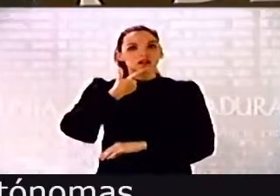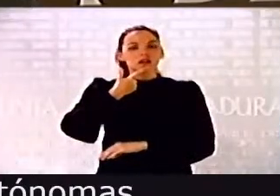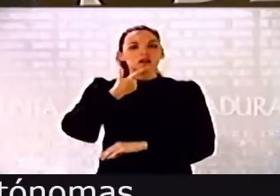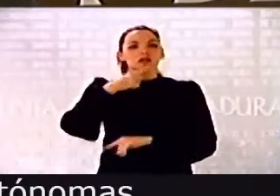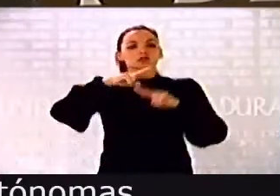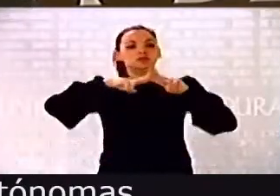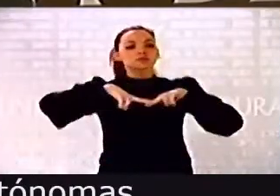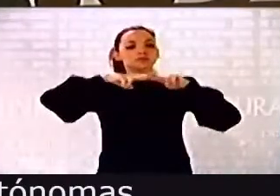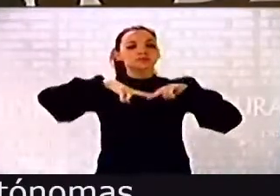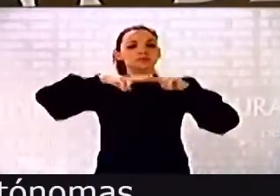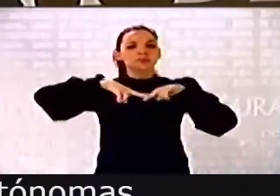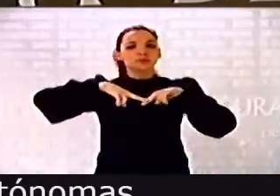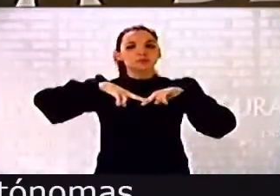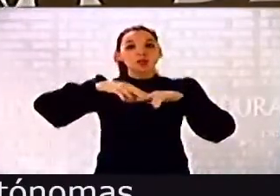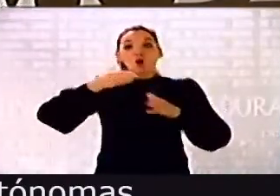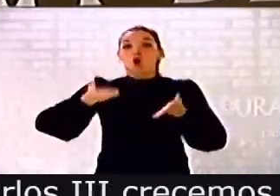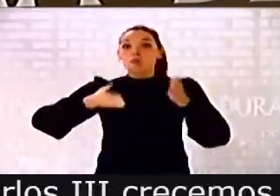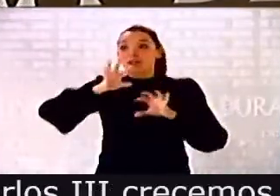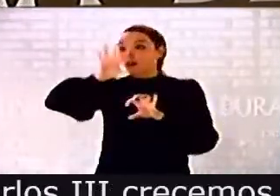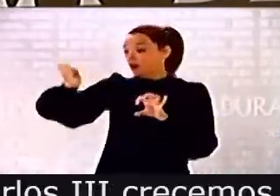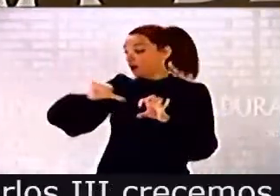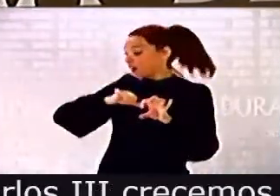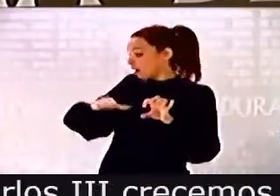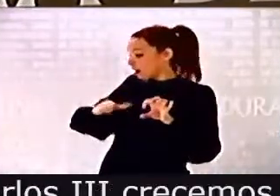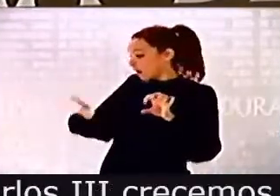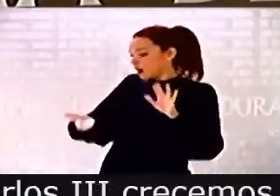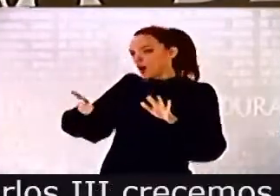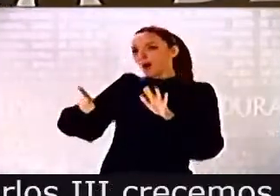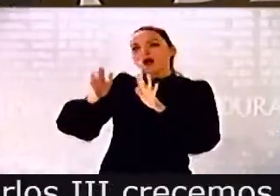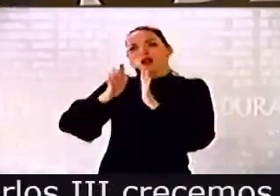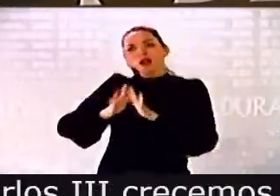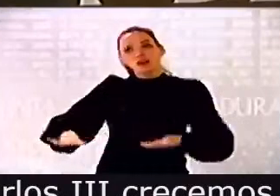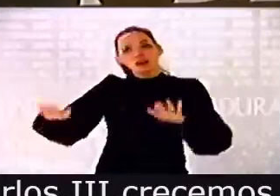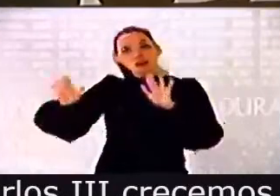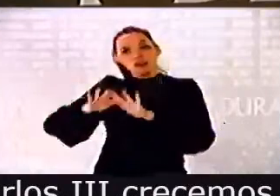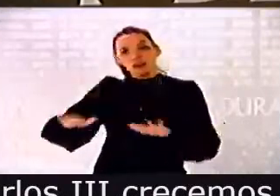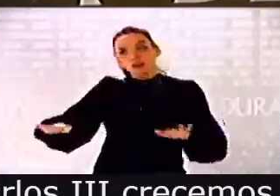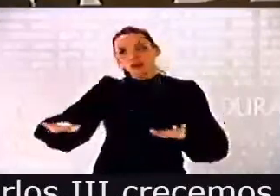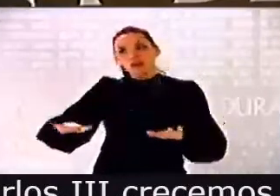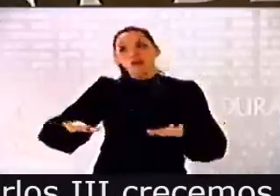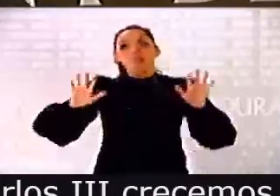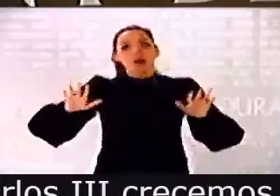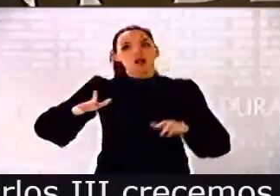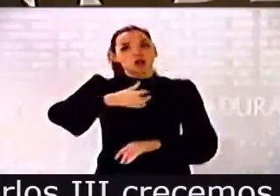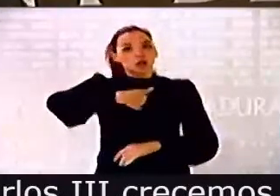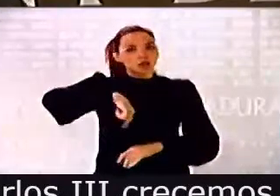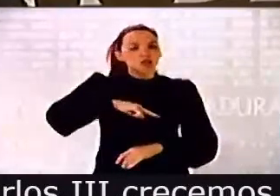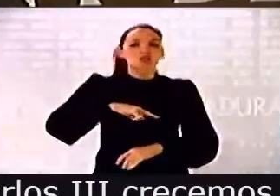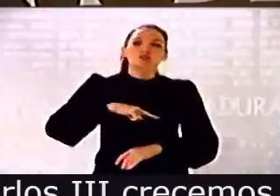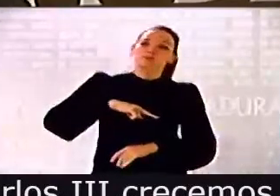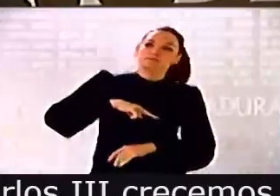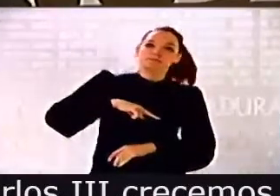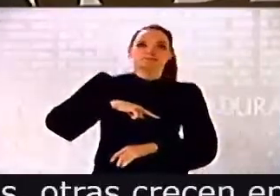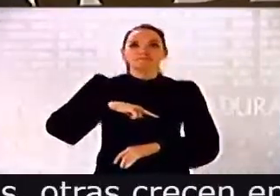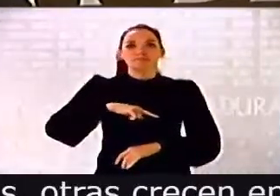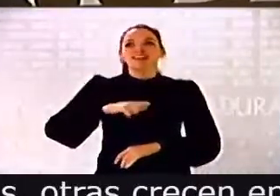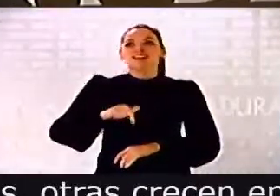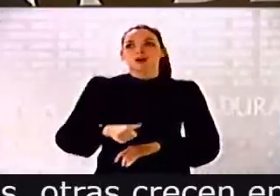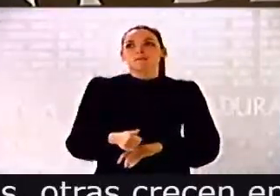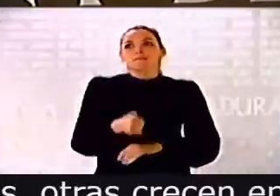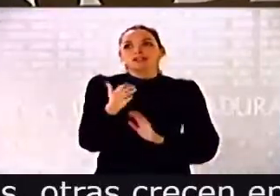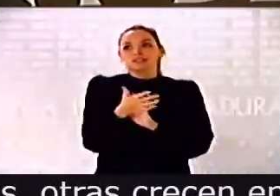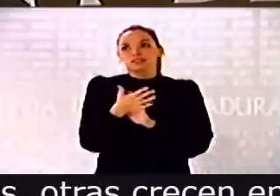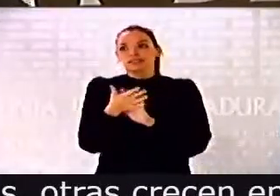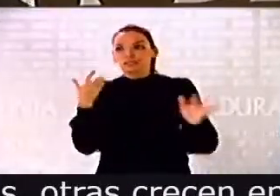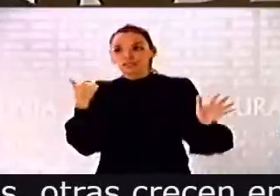que otras comunidades autónomas. Hay comunidades autónomas que han crecido en su incidencia bastante más que la Comunidad Autónoma